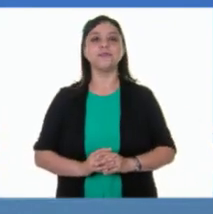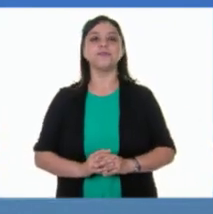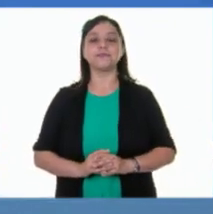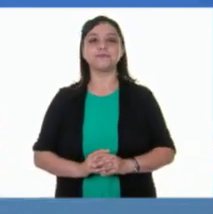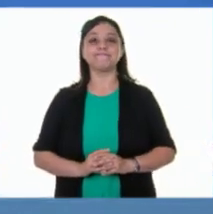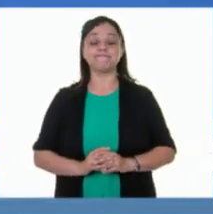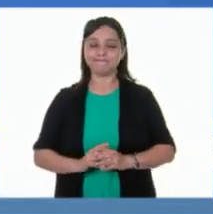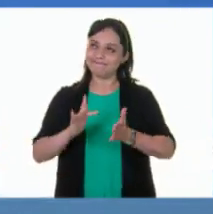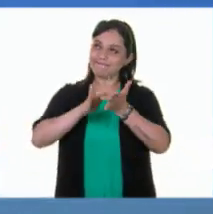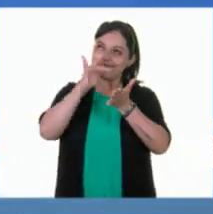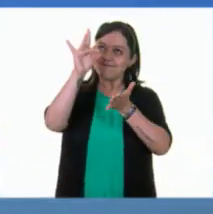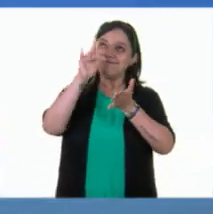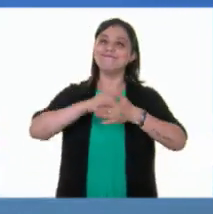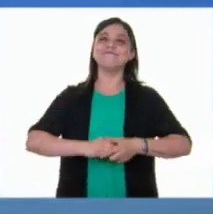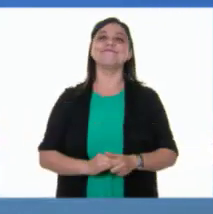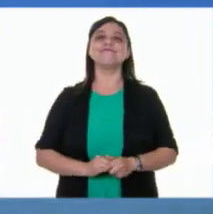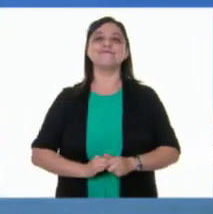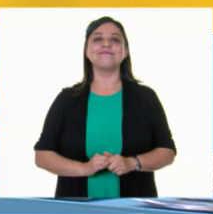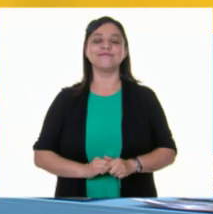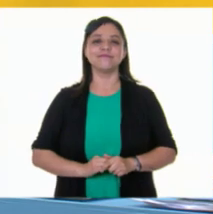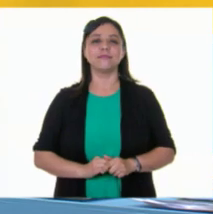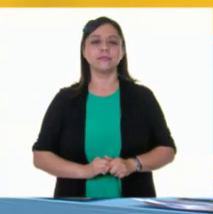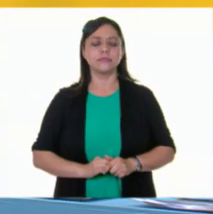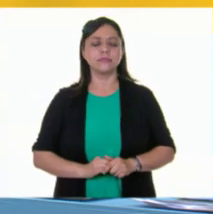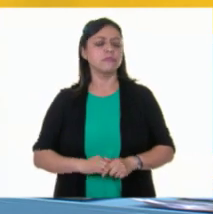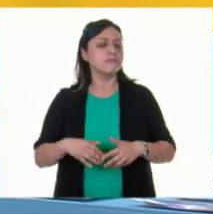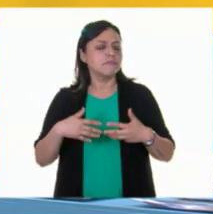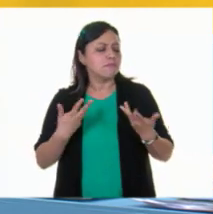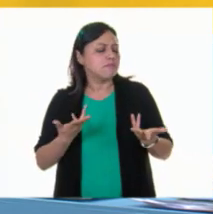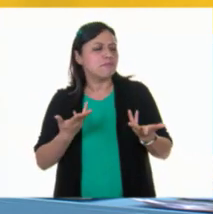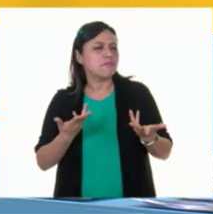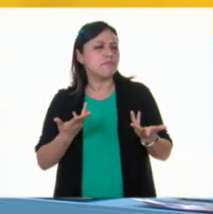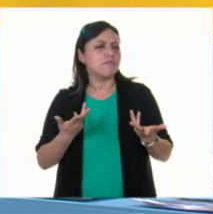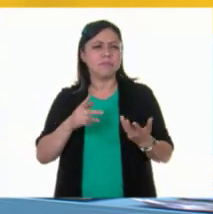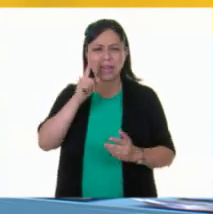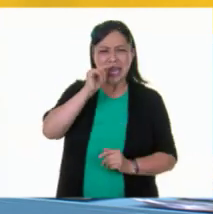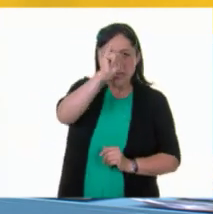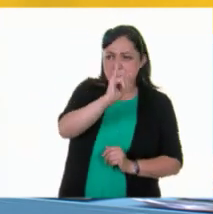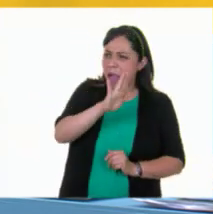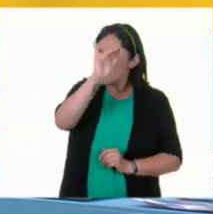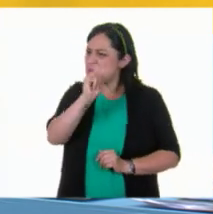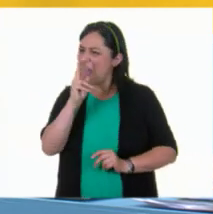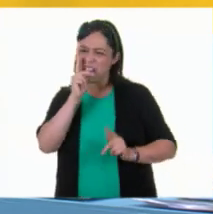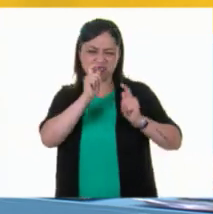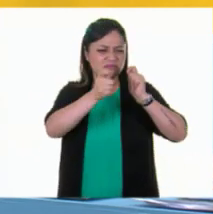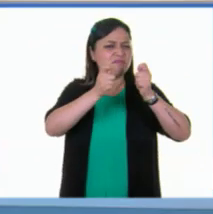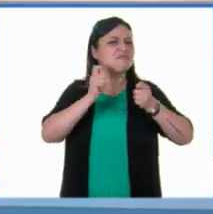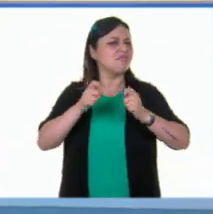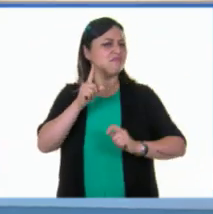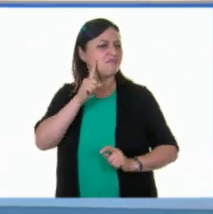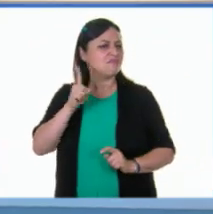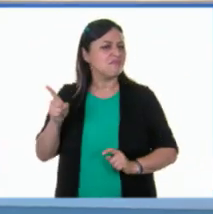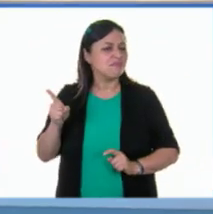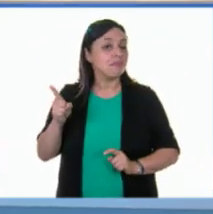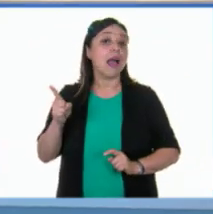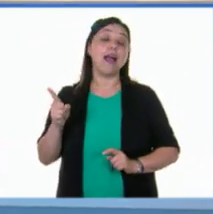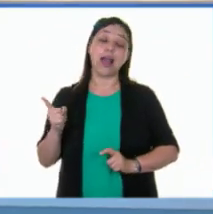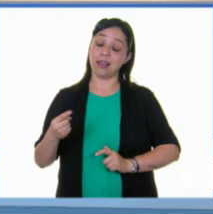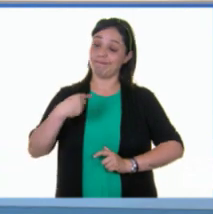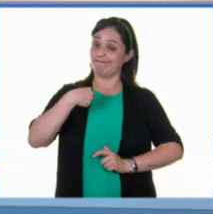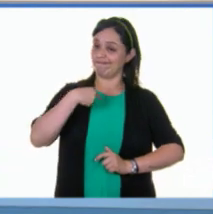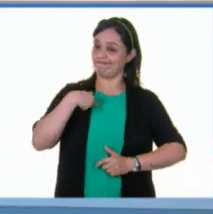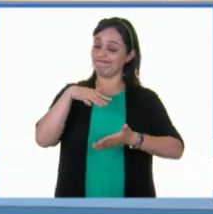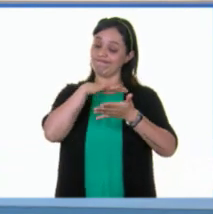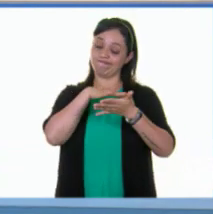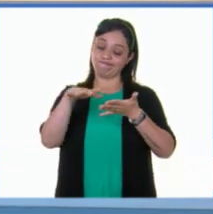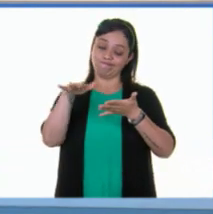Aquí está. Gracias. ¿Y de qué son todas esas imágenes que tienes ahí? Pues es que estoy leyendo